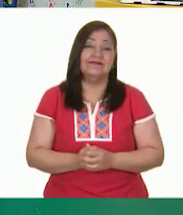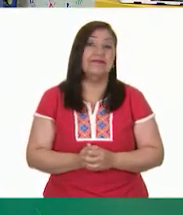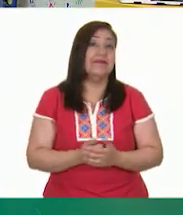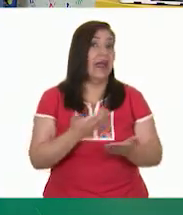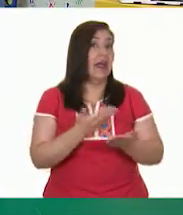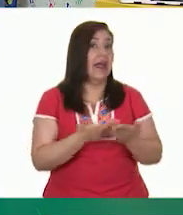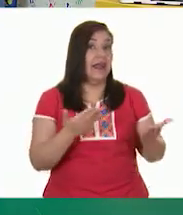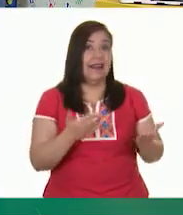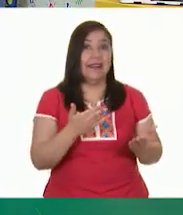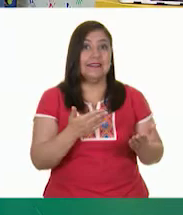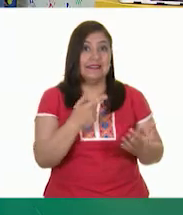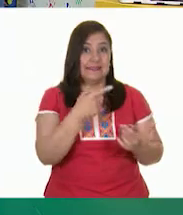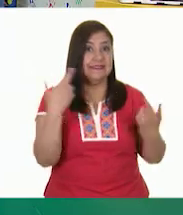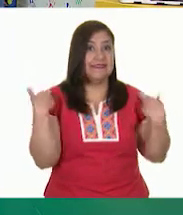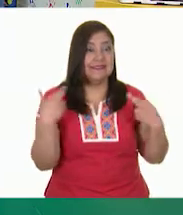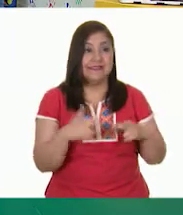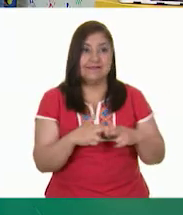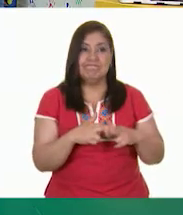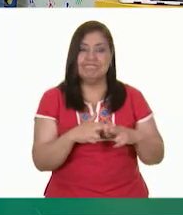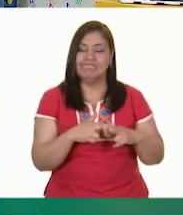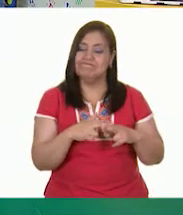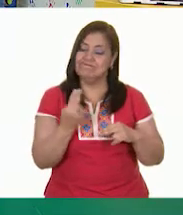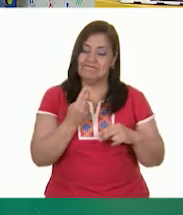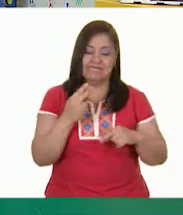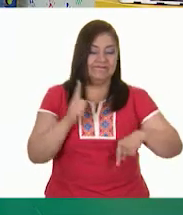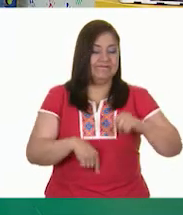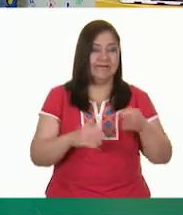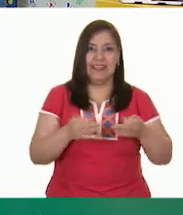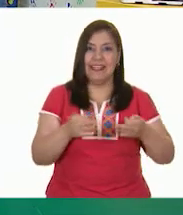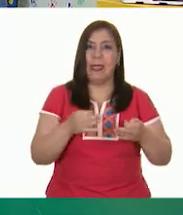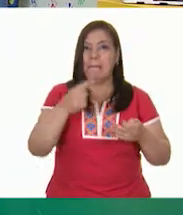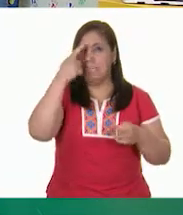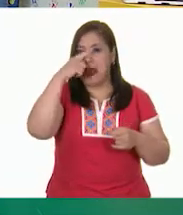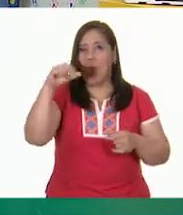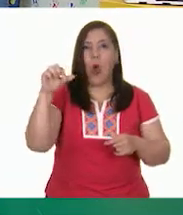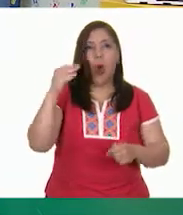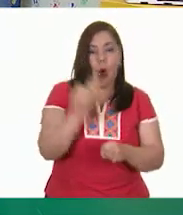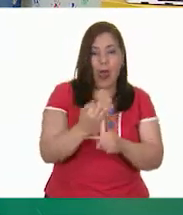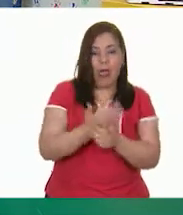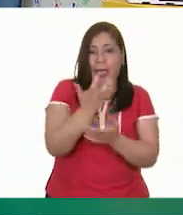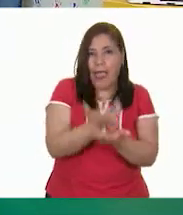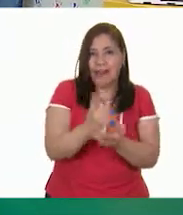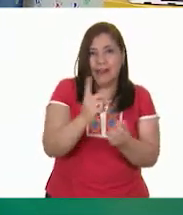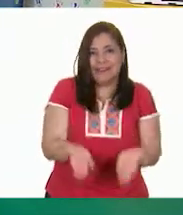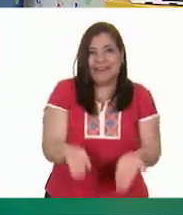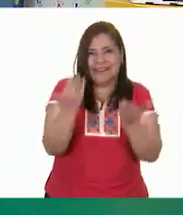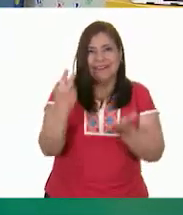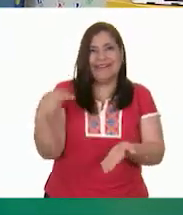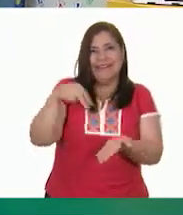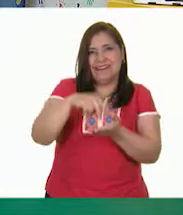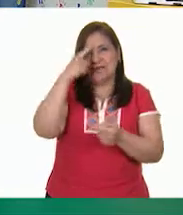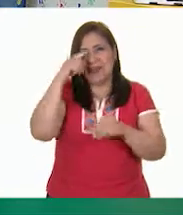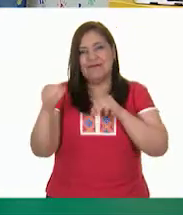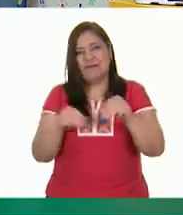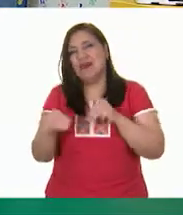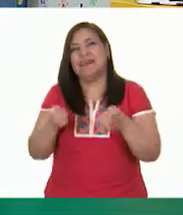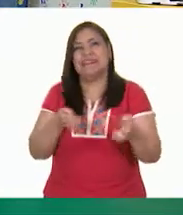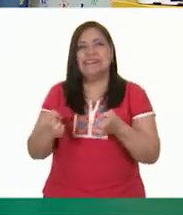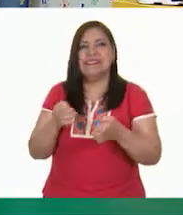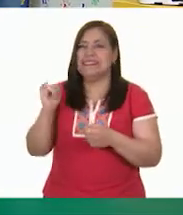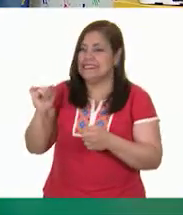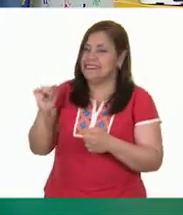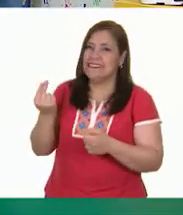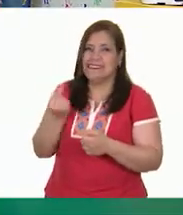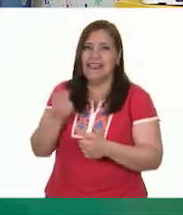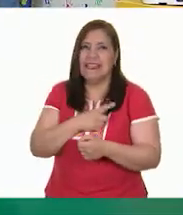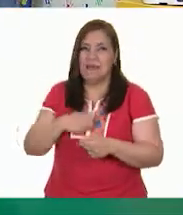Y ahora sí, maestro. Nos quitamos el frío porque ha llegado el momento de... ¿Movernos? ¡Sí! Muy bien, vamos a movernos, pero para esto hay que quitarnos mucho